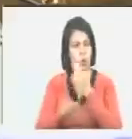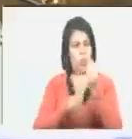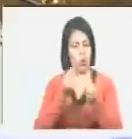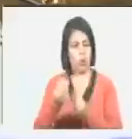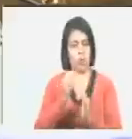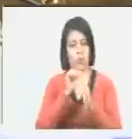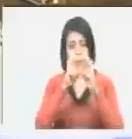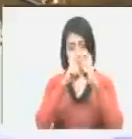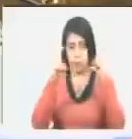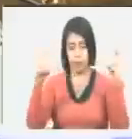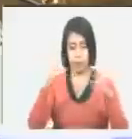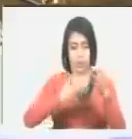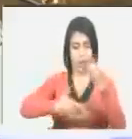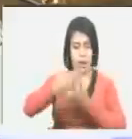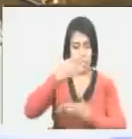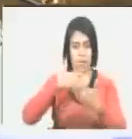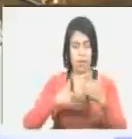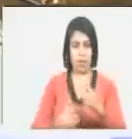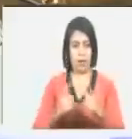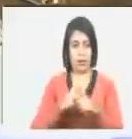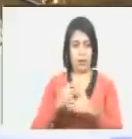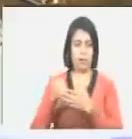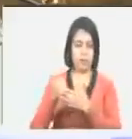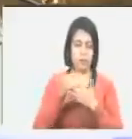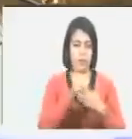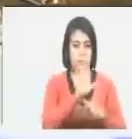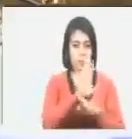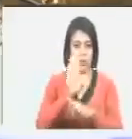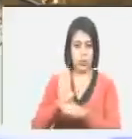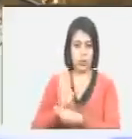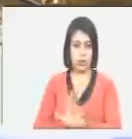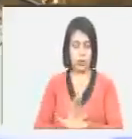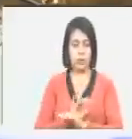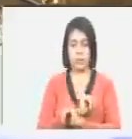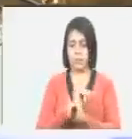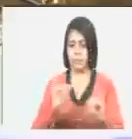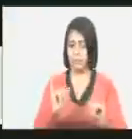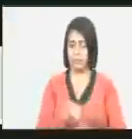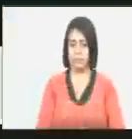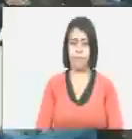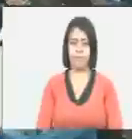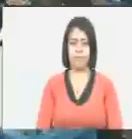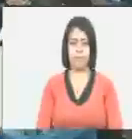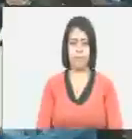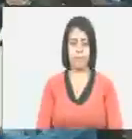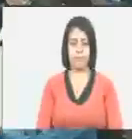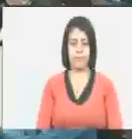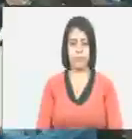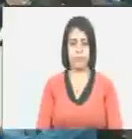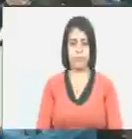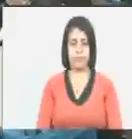manera. Epígrafe, colaboración, retribución y protección. Es todo, ciudadano presidente.